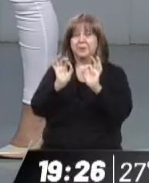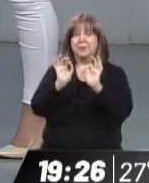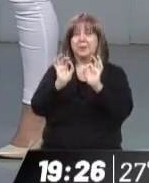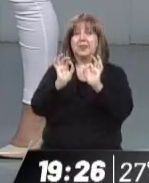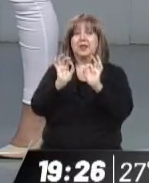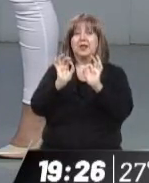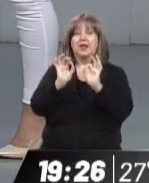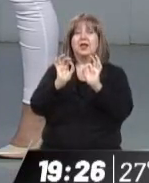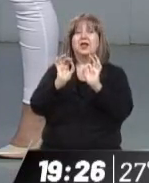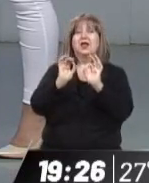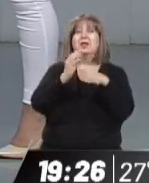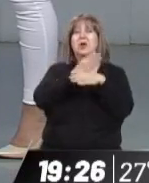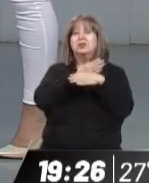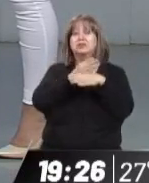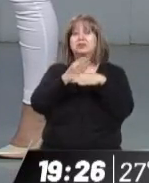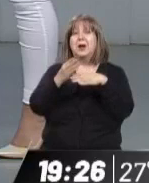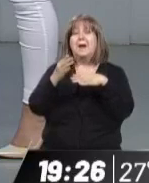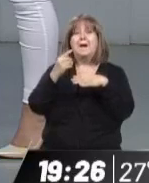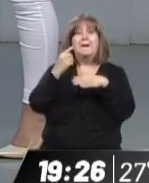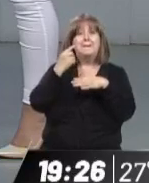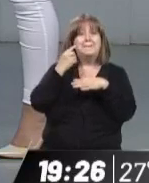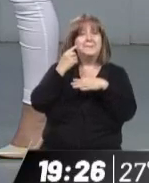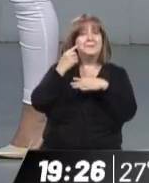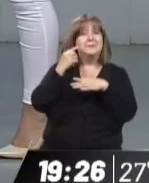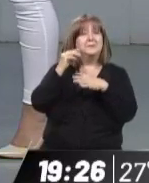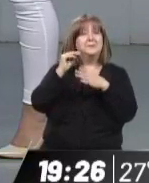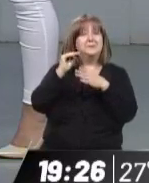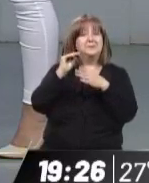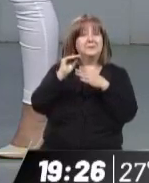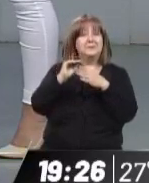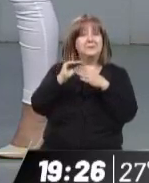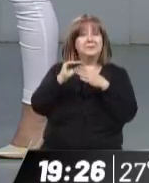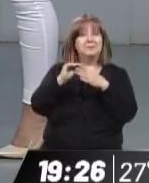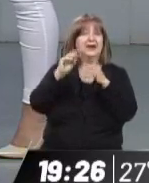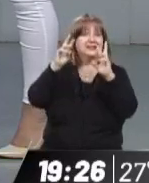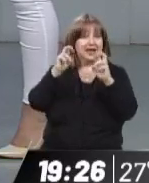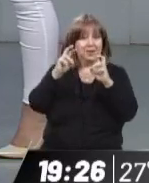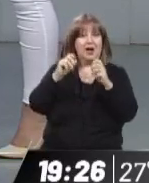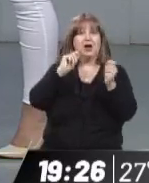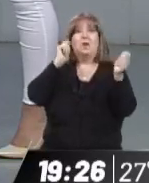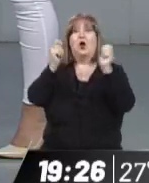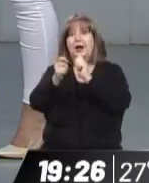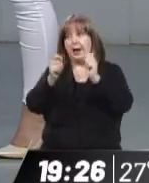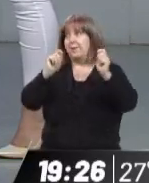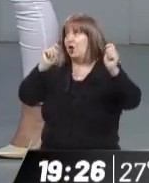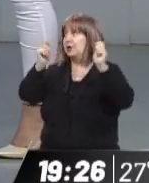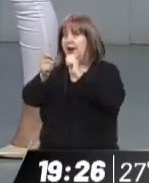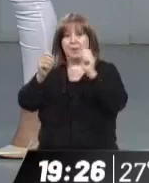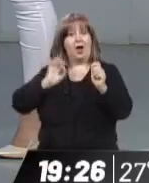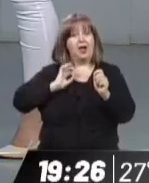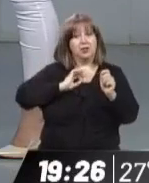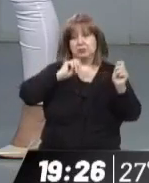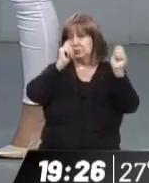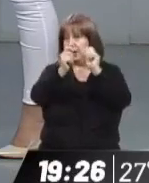a continuar en este repaso cronológico porque vamos a irles diciendo acerca de cómo fueron los cambios que sufrió a lo largo de